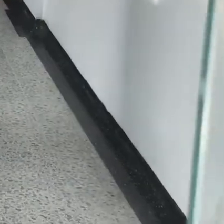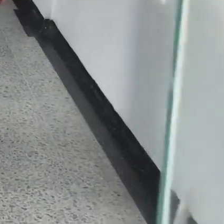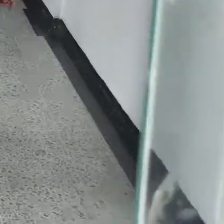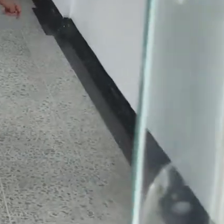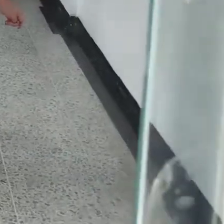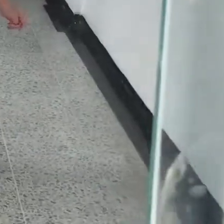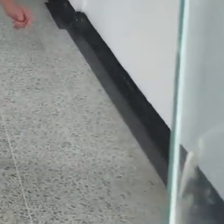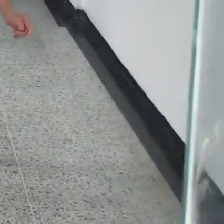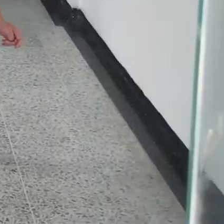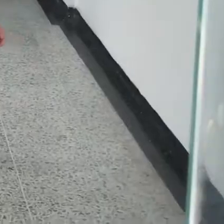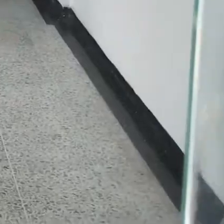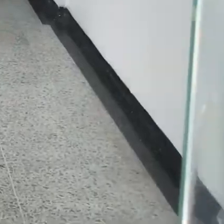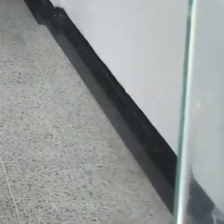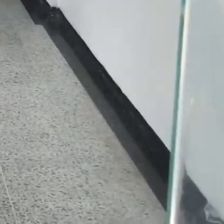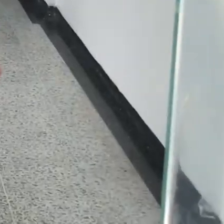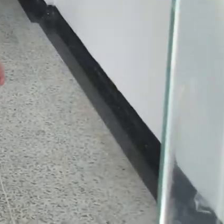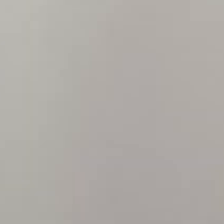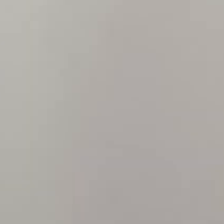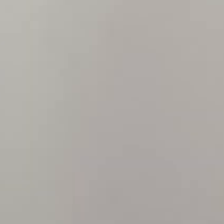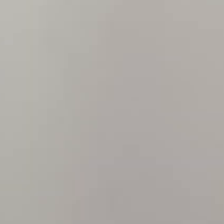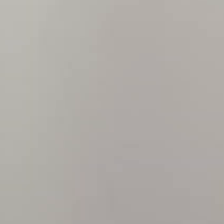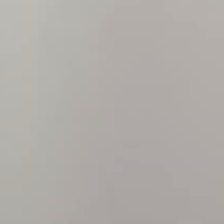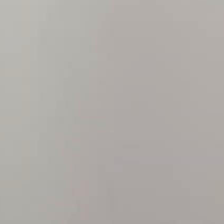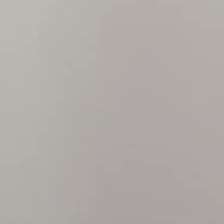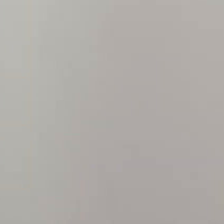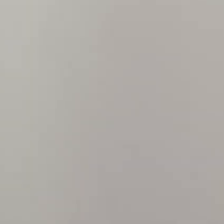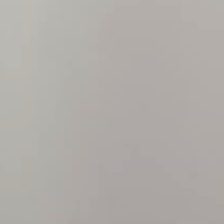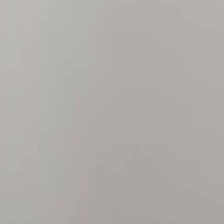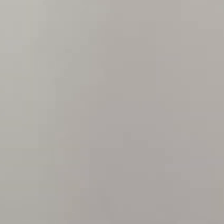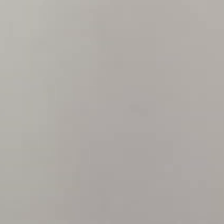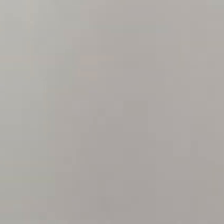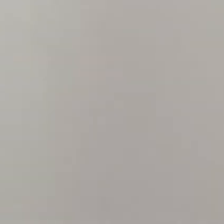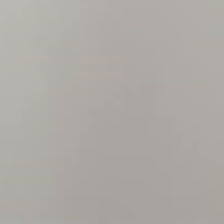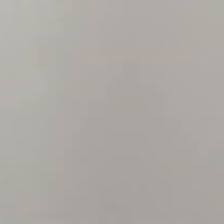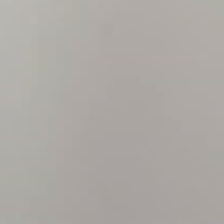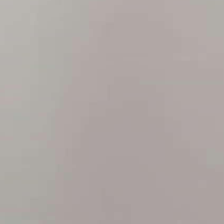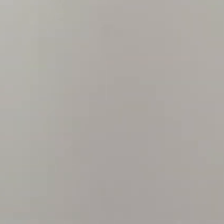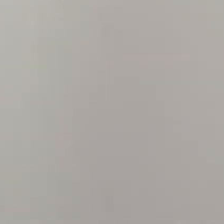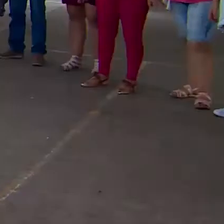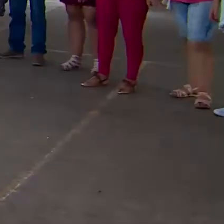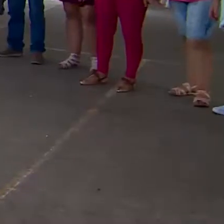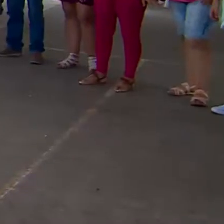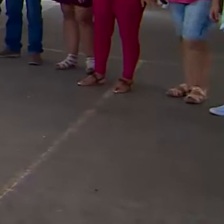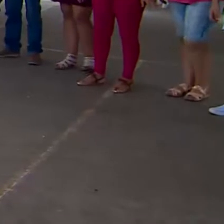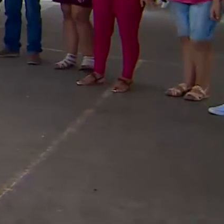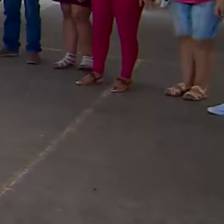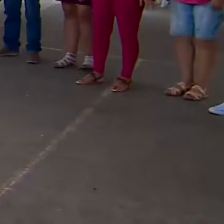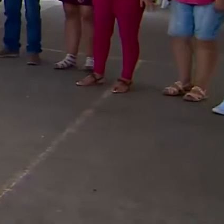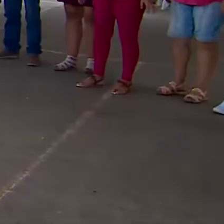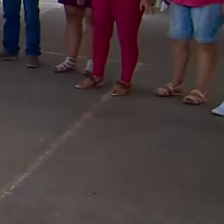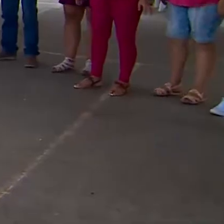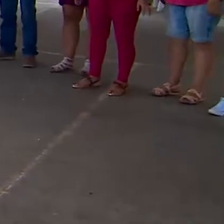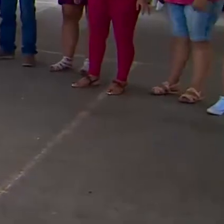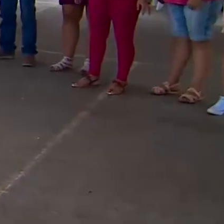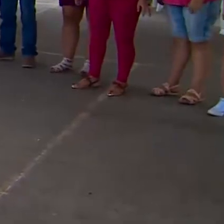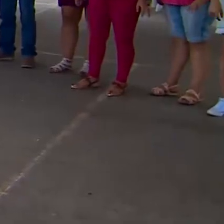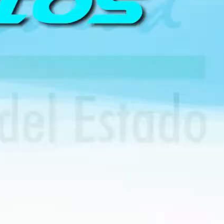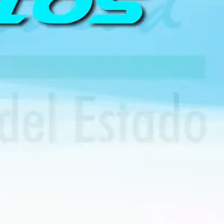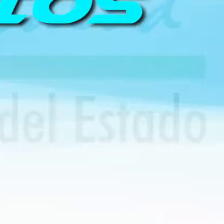a conocer los derechos y deberes con los que cuentan nuestros usuarios para que conozcan mejor el funcionamiento de la